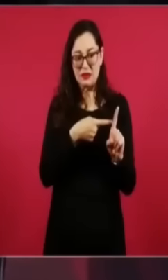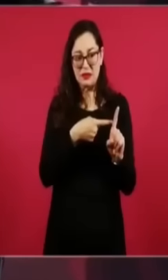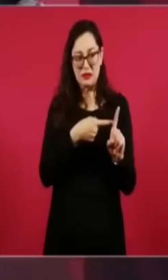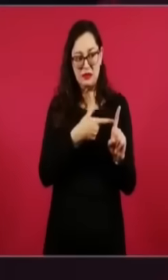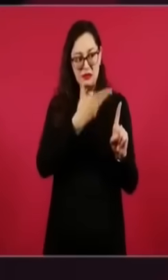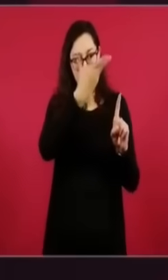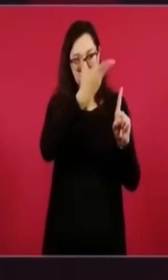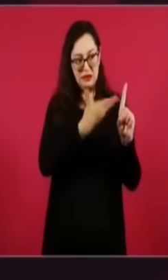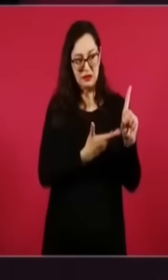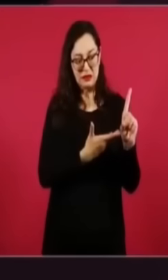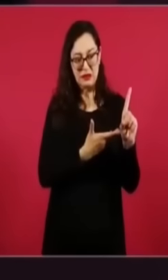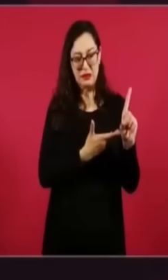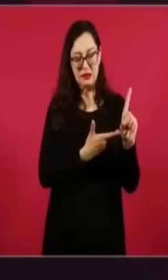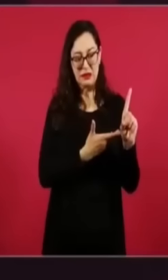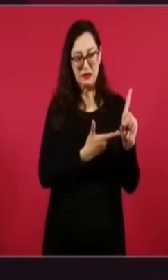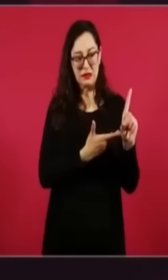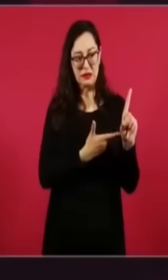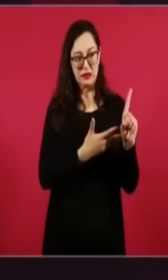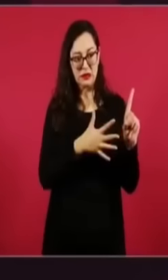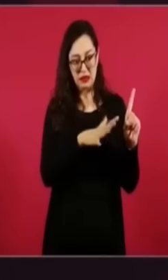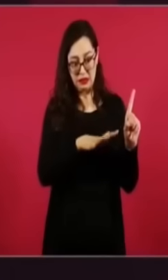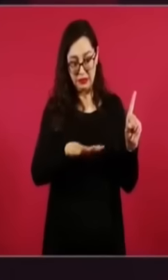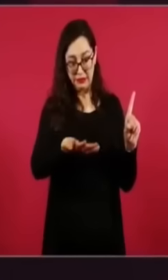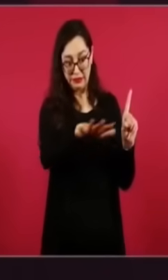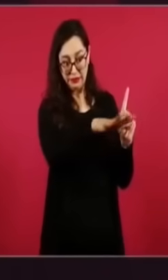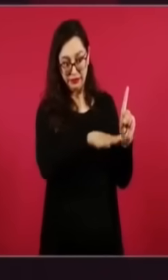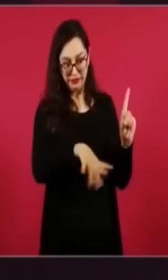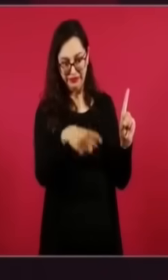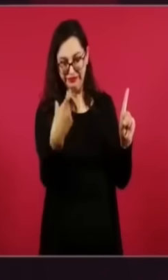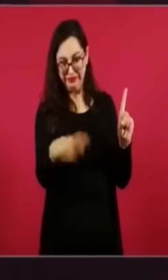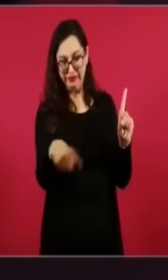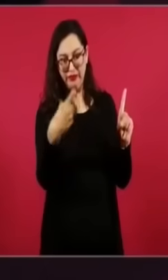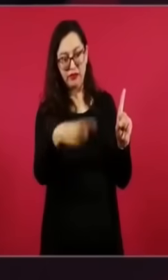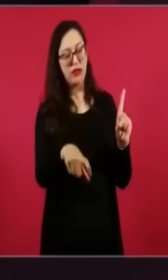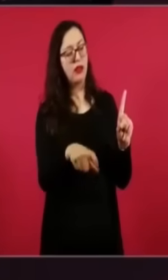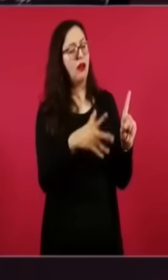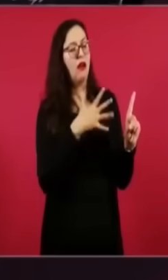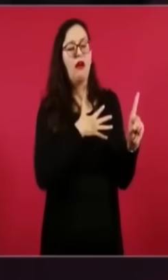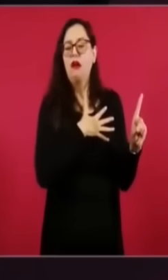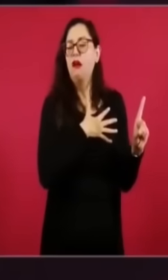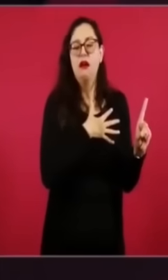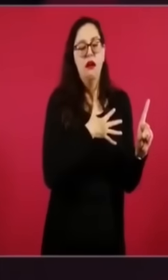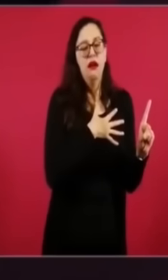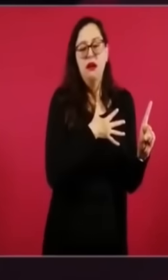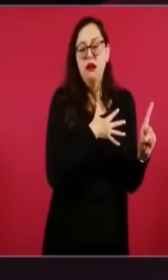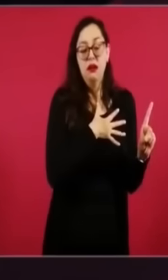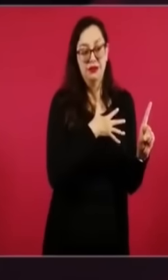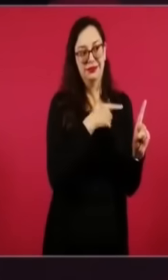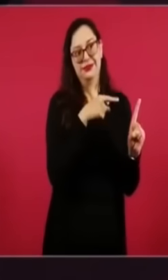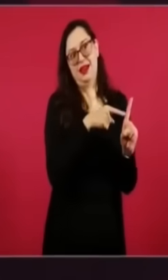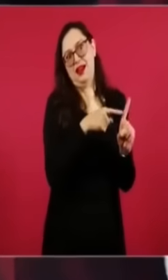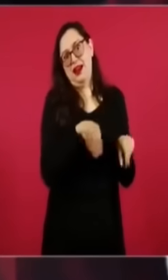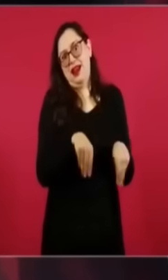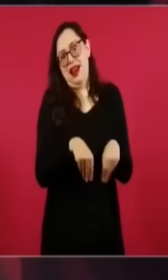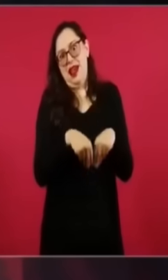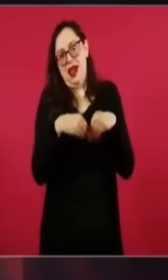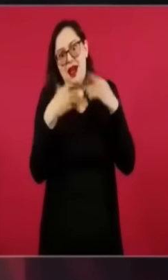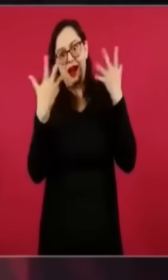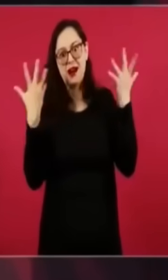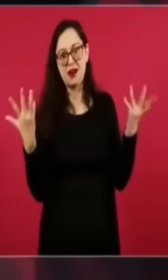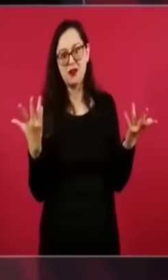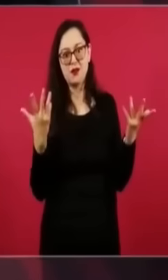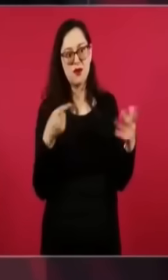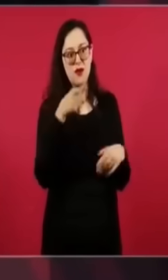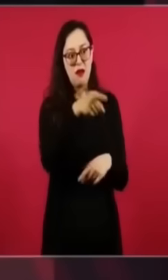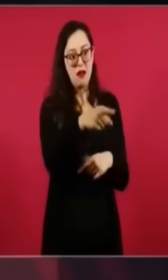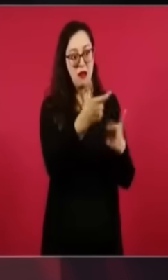discapacidad como madre trabajadora. Debe de tener muy claro que el próximo pago de su pensión está programado para